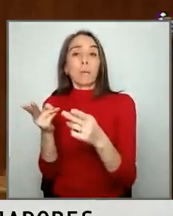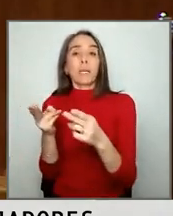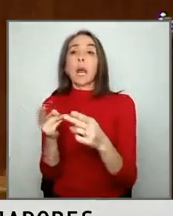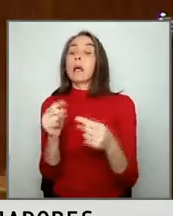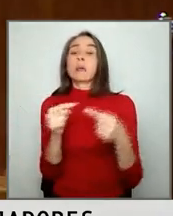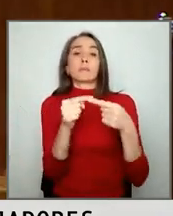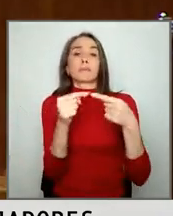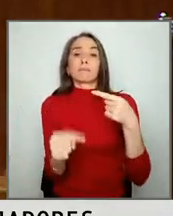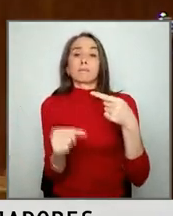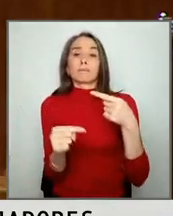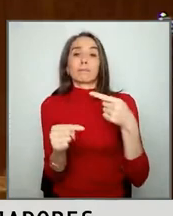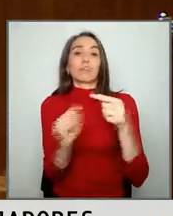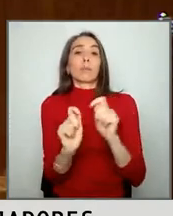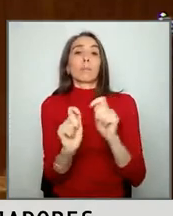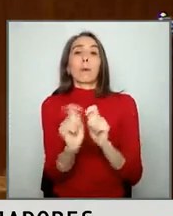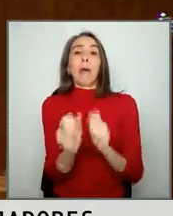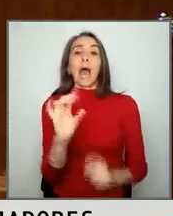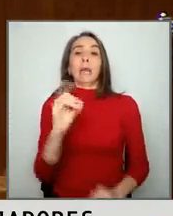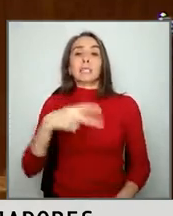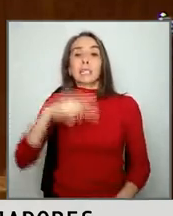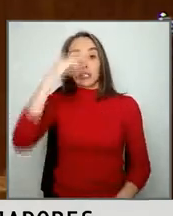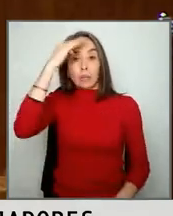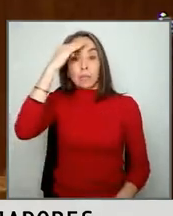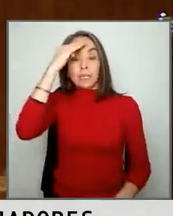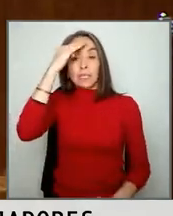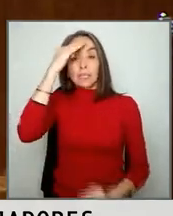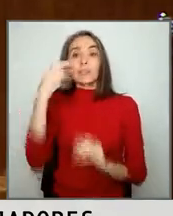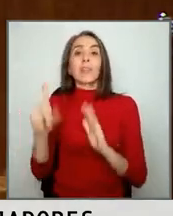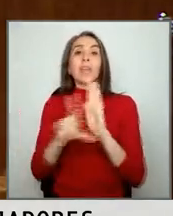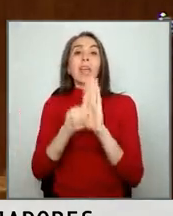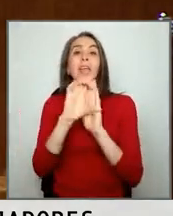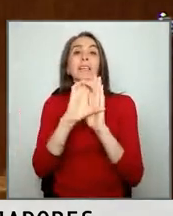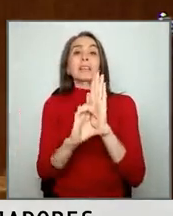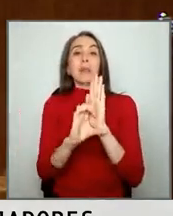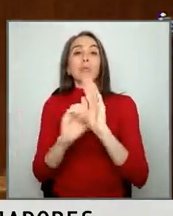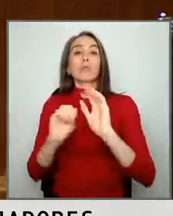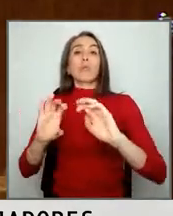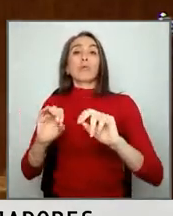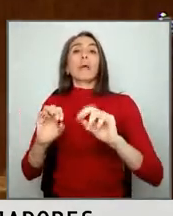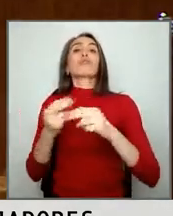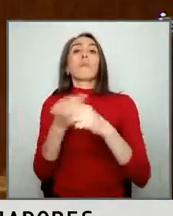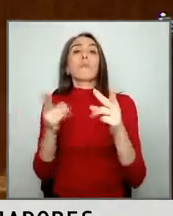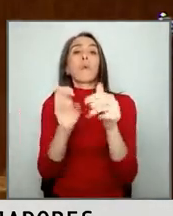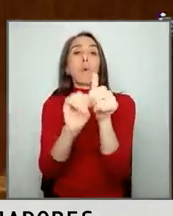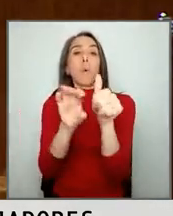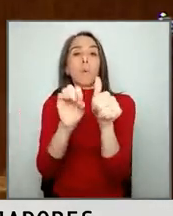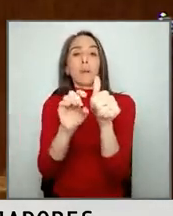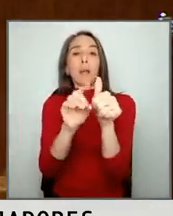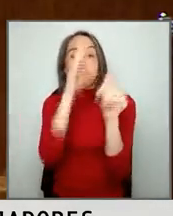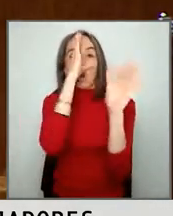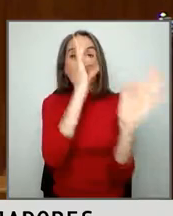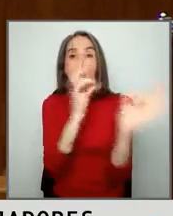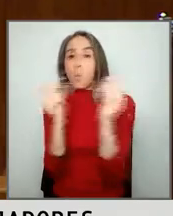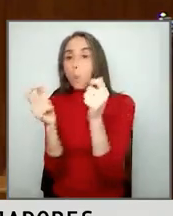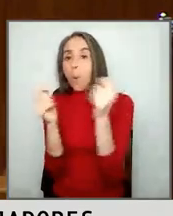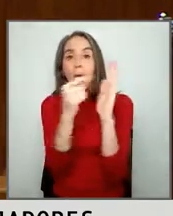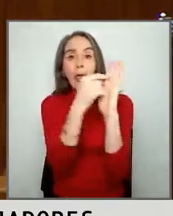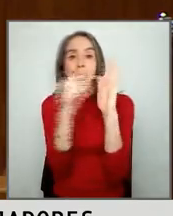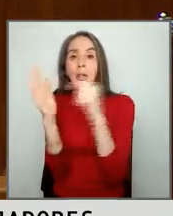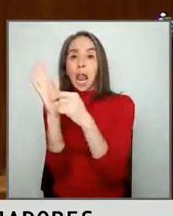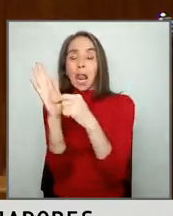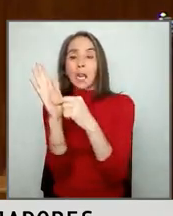de experiencia del estatuto de los asistentes de la educación pública por tener una naturaleza similar una interpretación